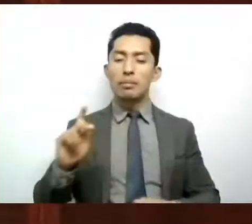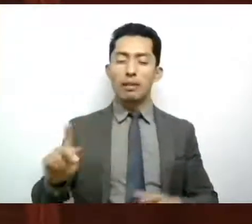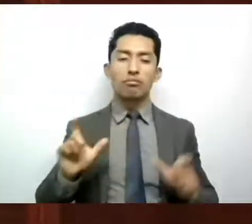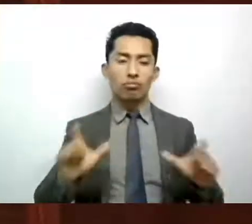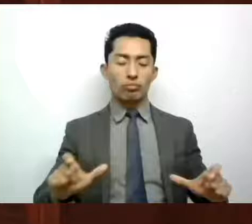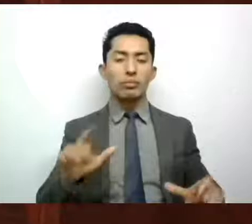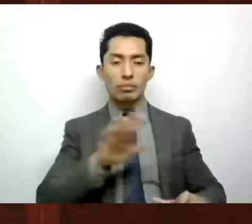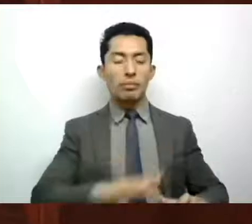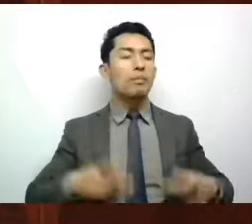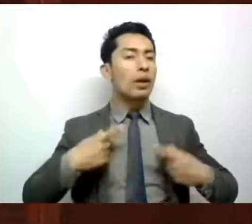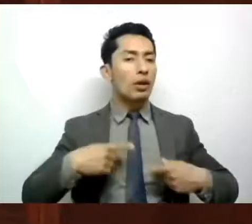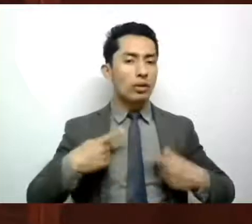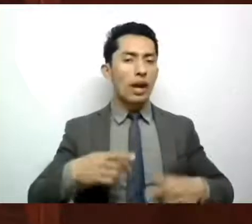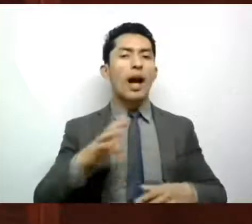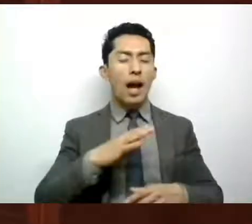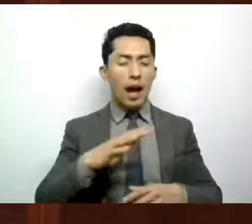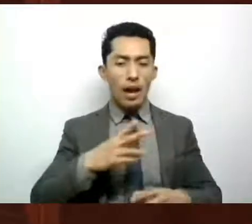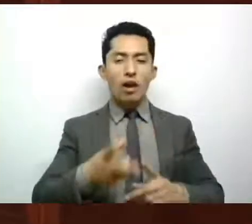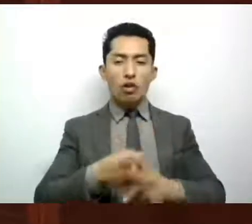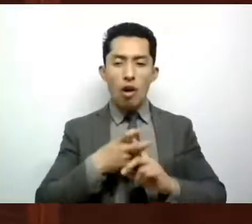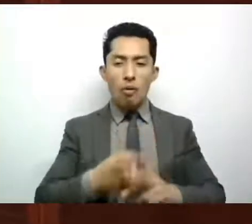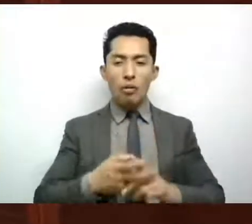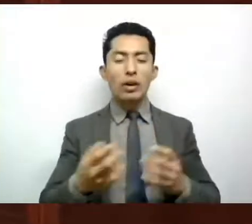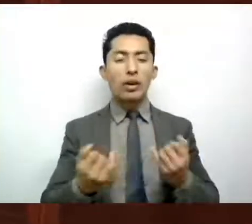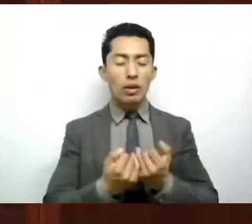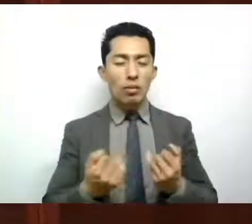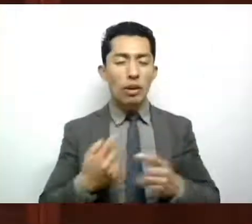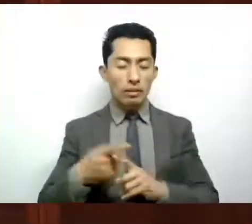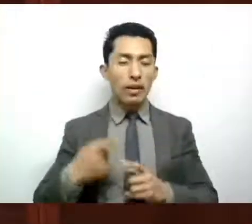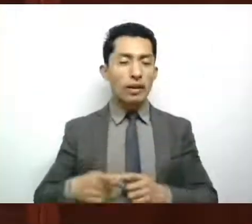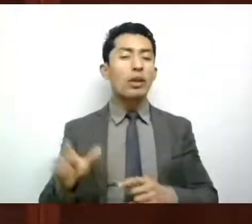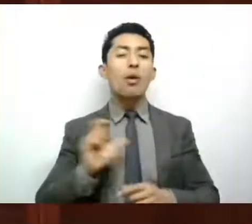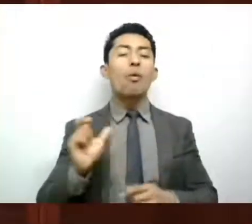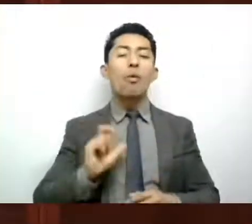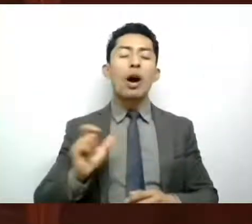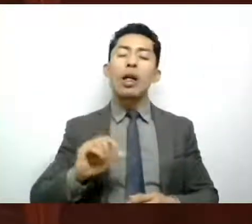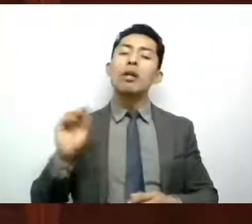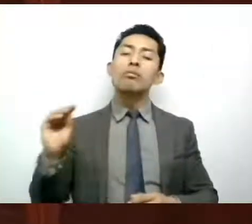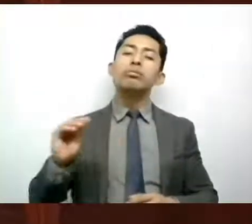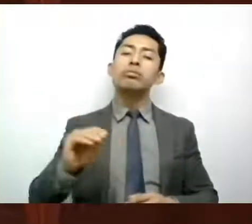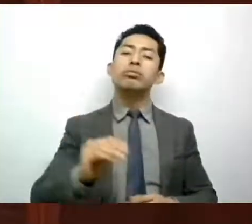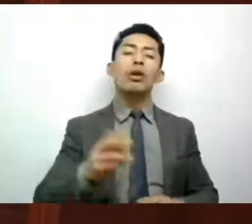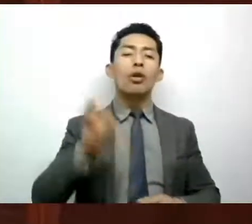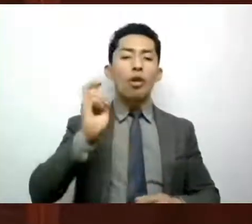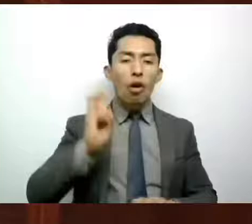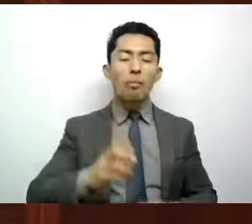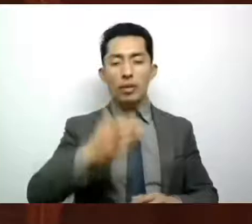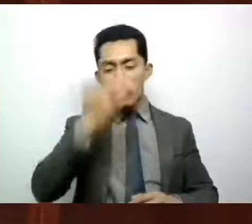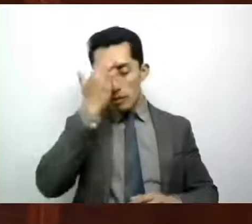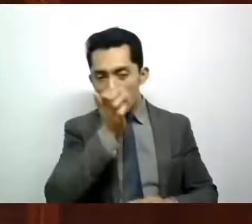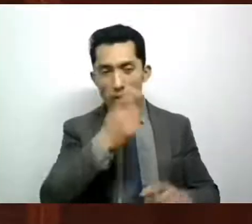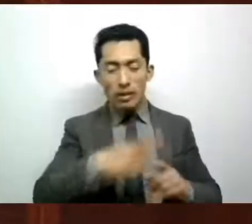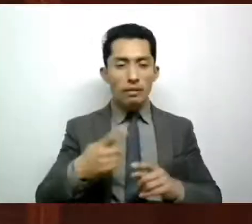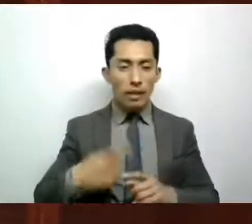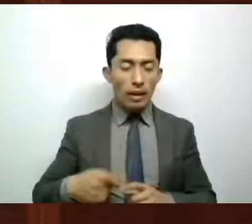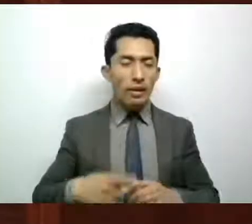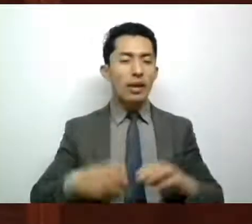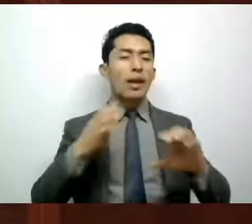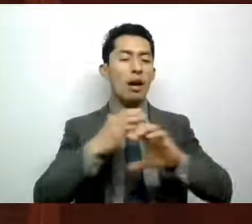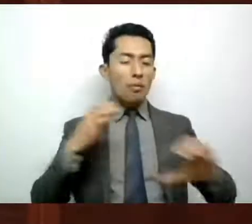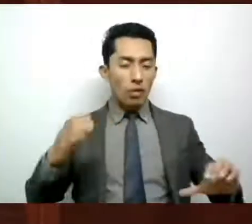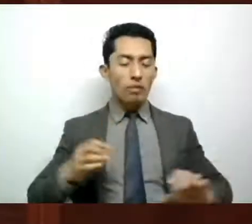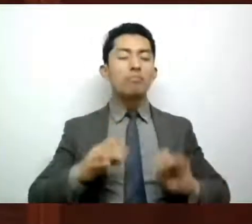pública, los robos y asaltos en el trayecto de las combis, los microbuses,